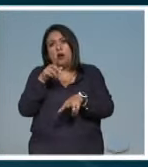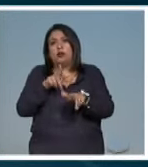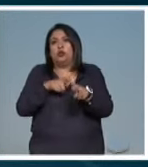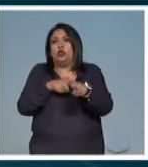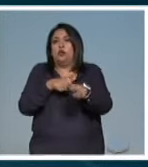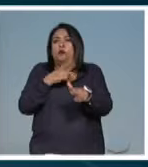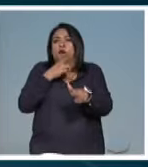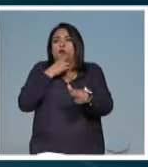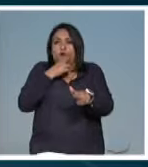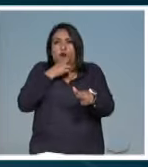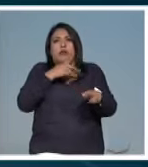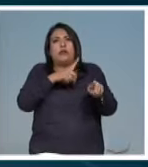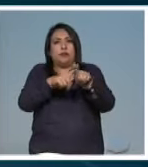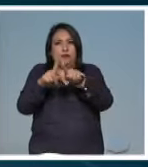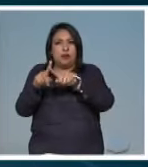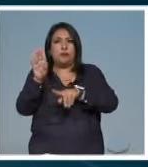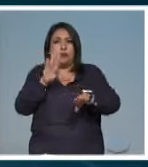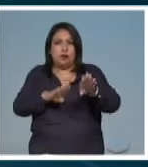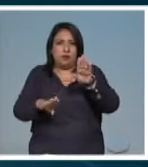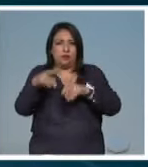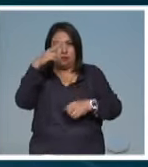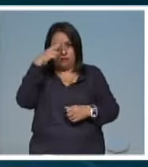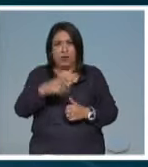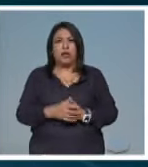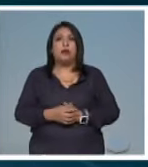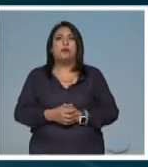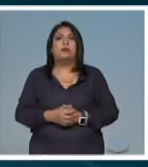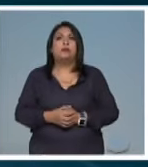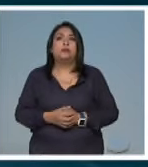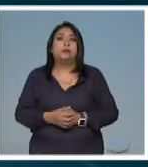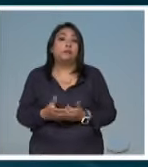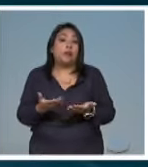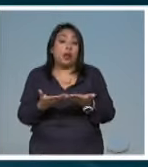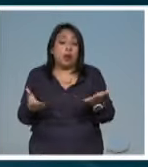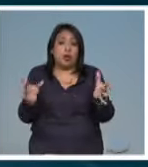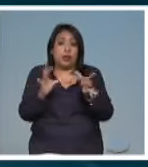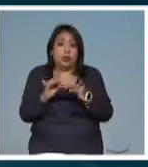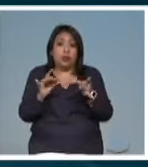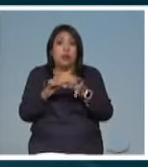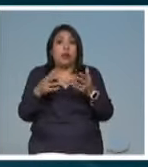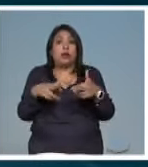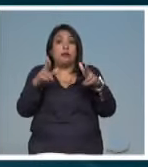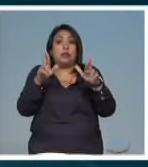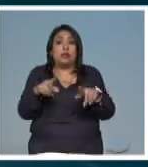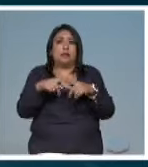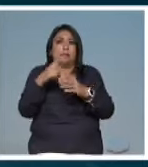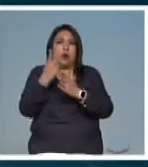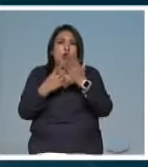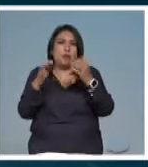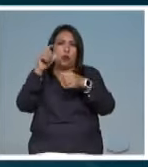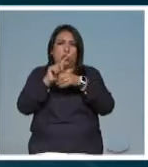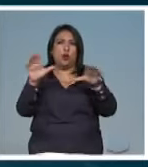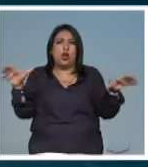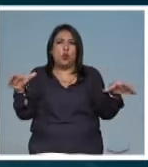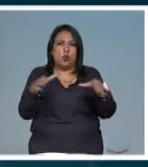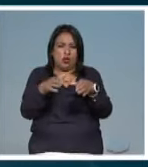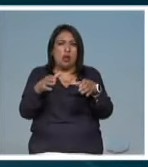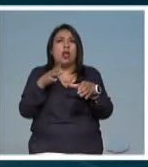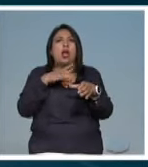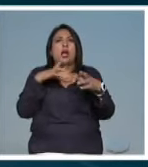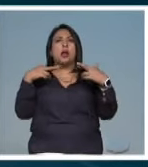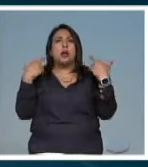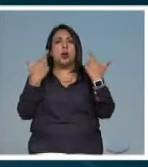conservar esta diversidad biológica de México. Y ahora les comentamos que representantes del programa Cultura Comunitaria sostuvieron